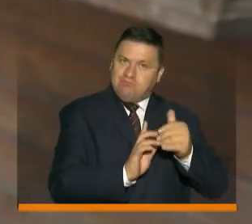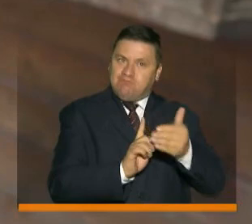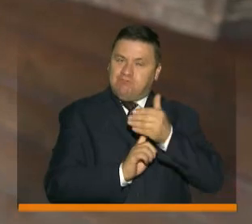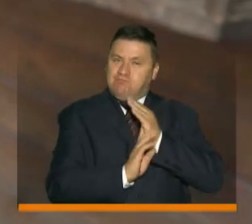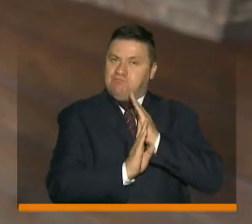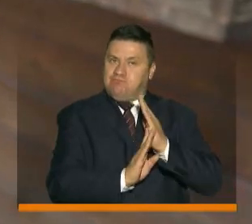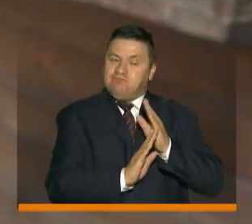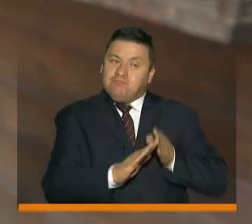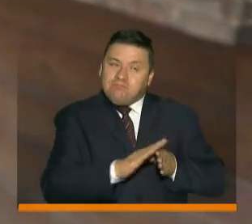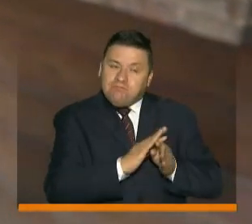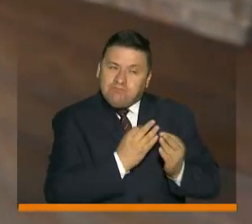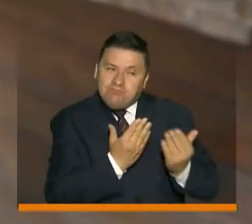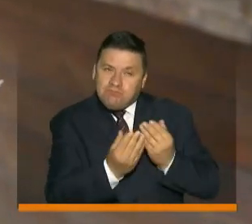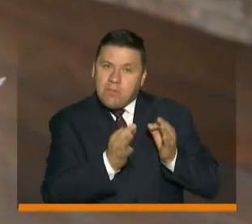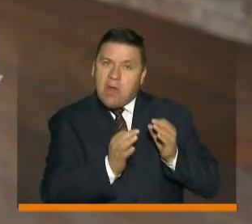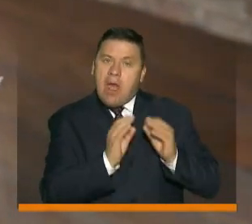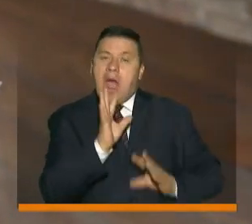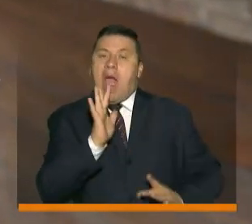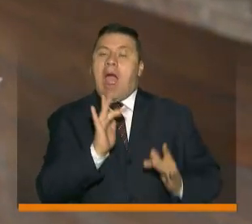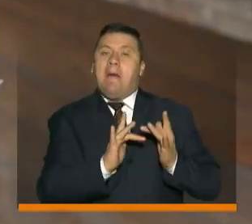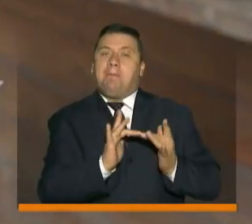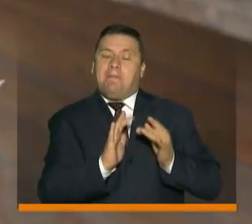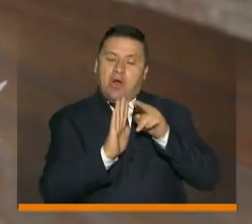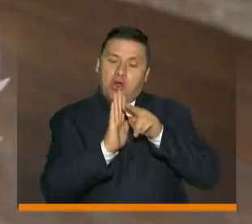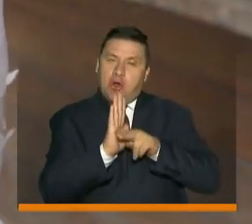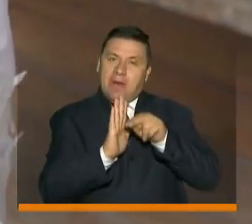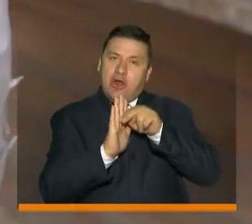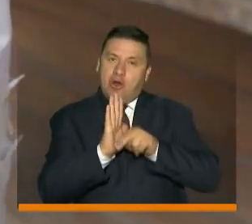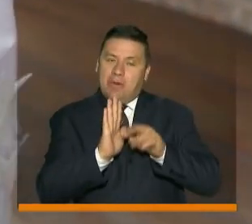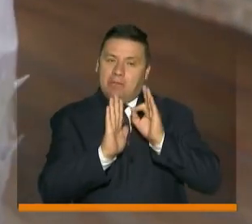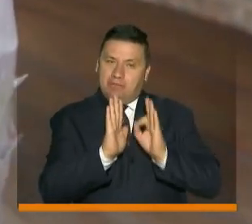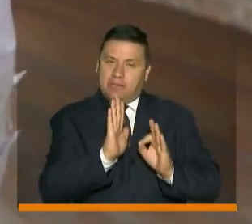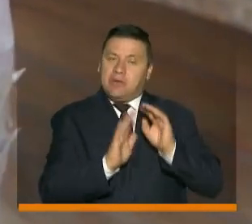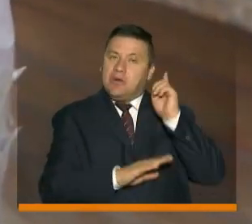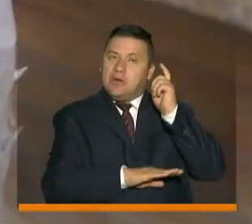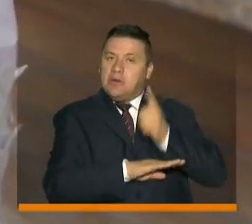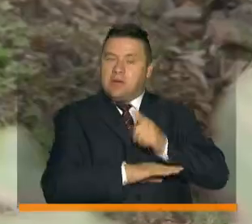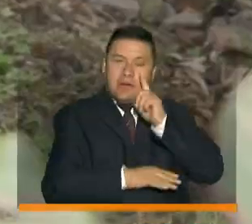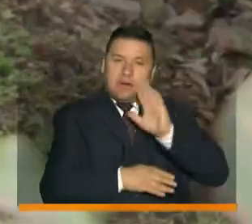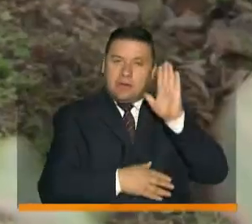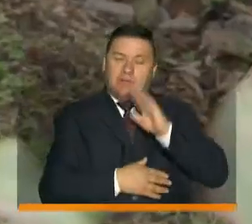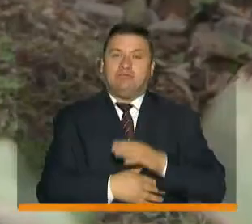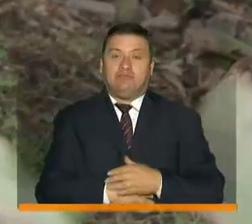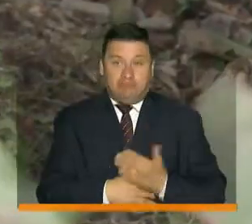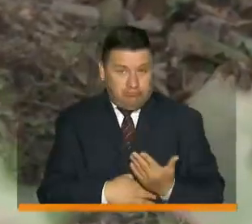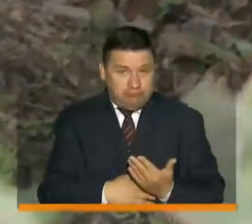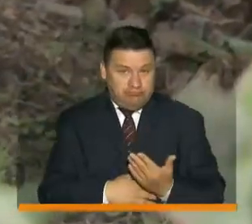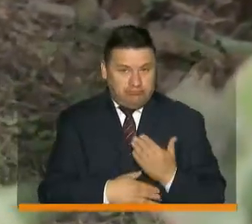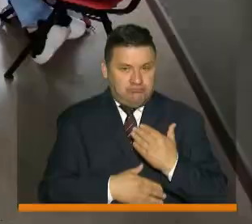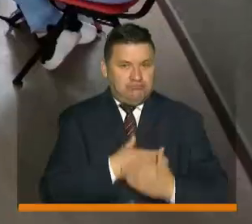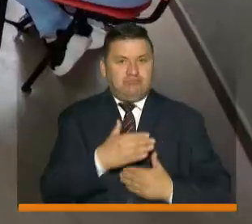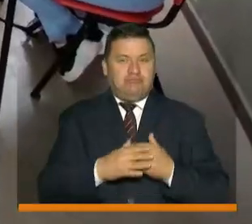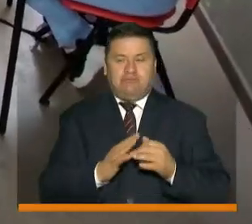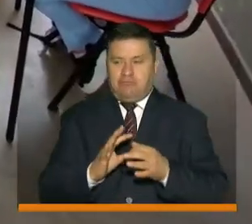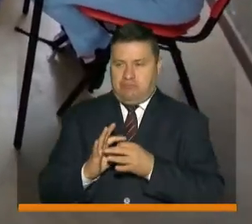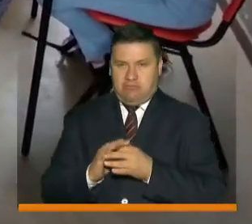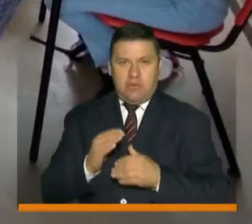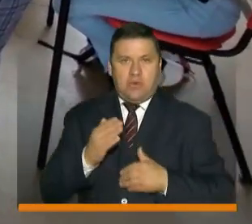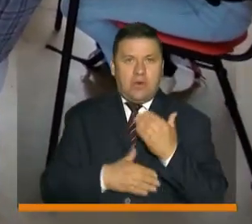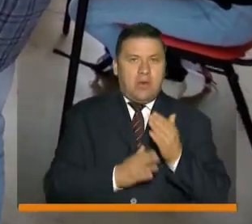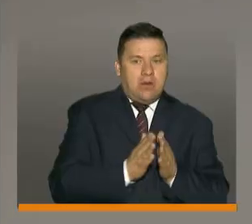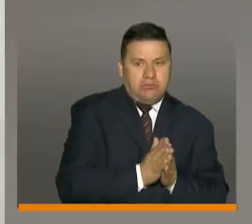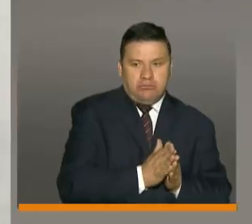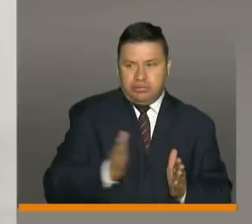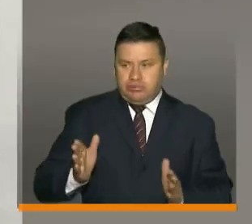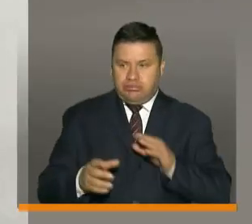protegidos, a lo cual encontramos que todo se ajusta a las normativas actuales expedidas por el Gobierno Nacional. Así, transitamos en equipo en esta nueva fase